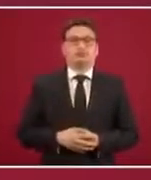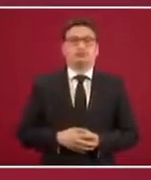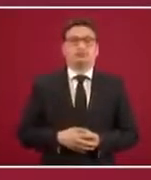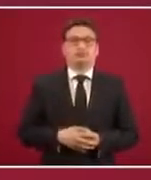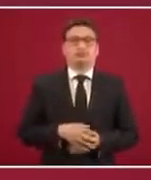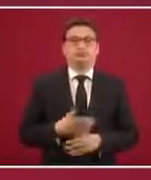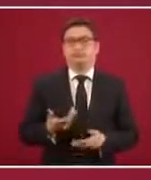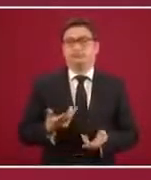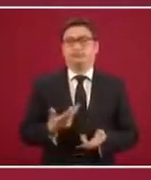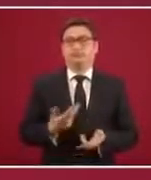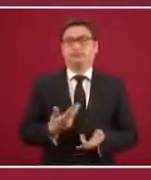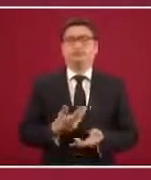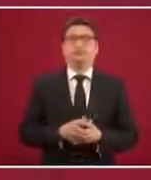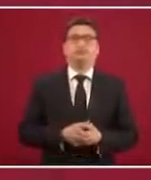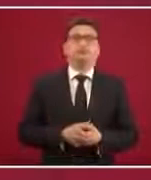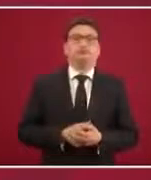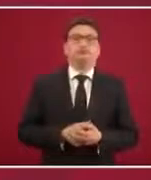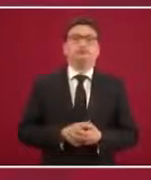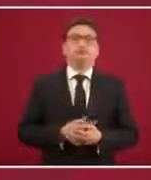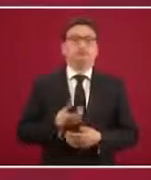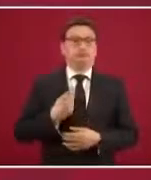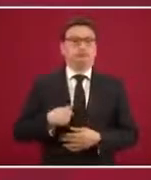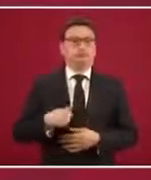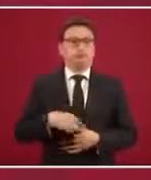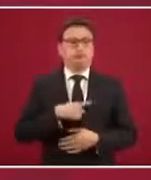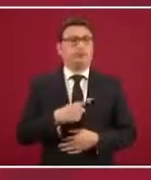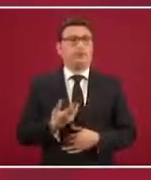Ya nosotros, incluso